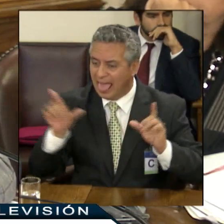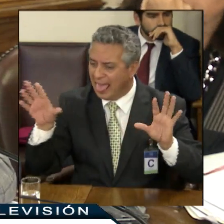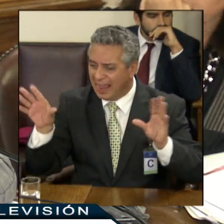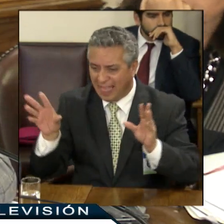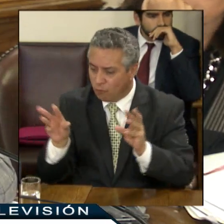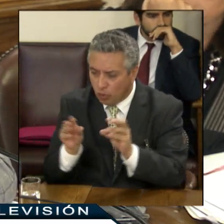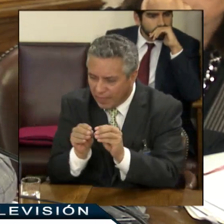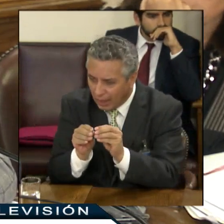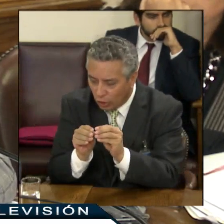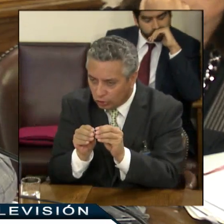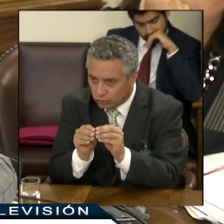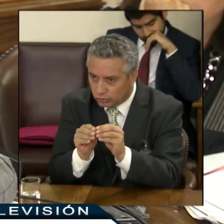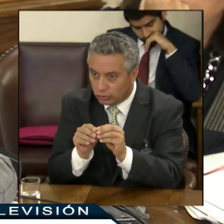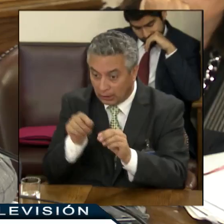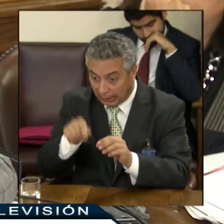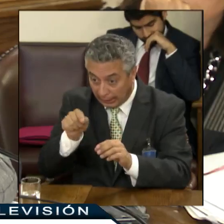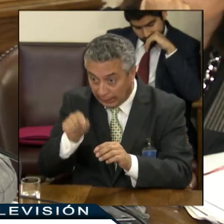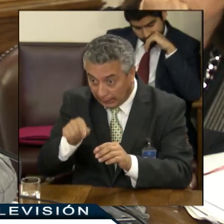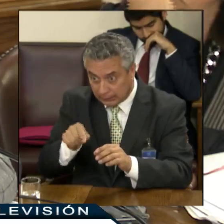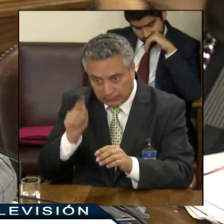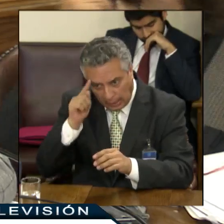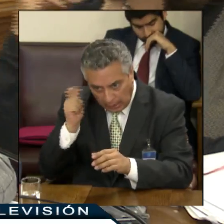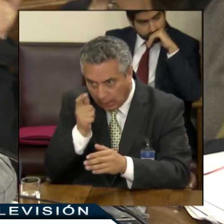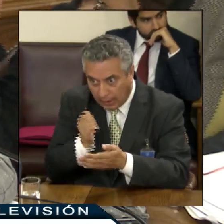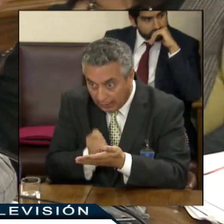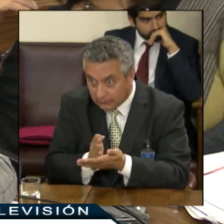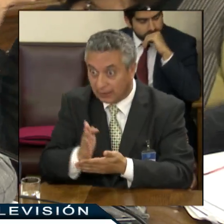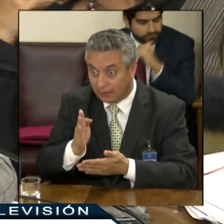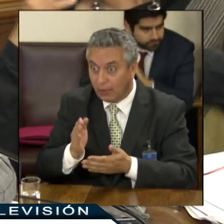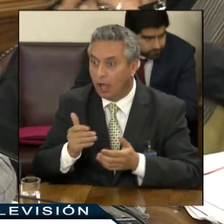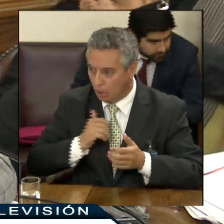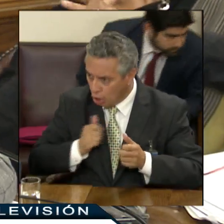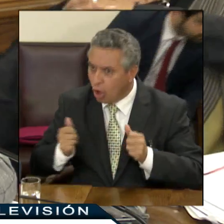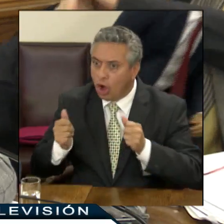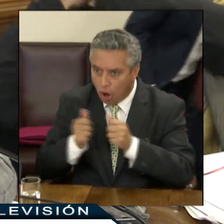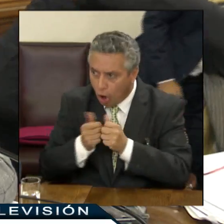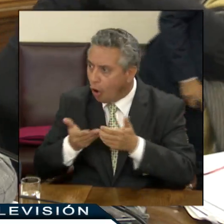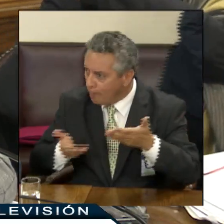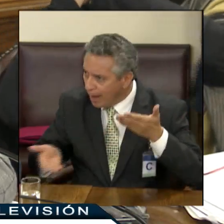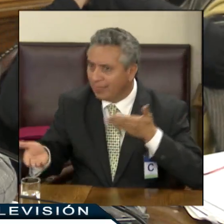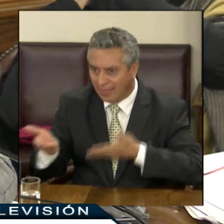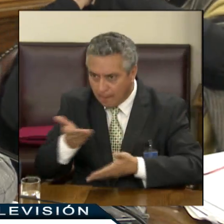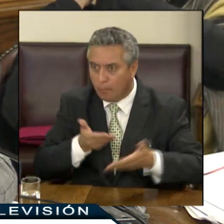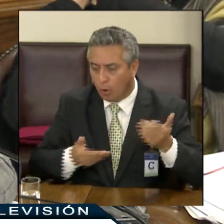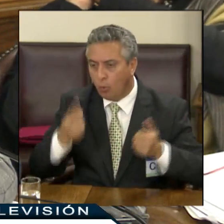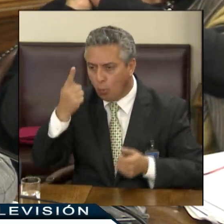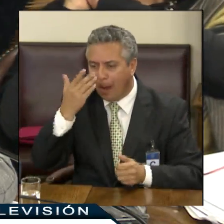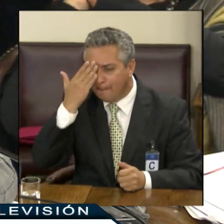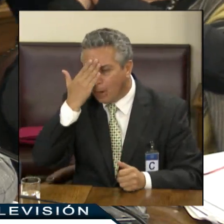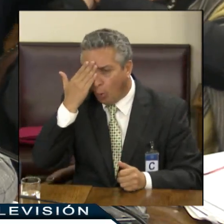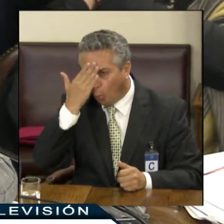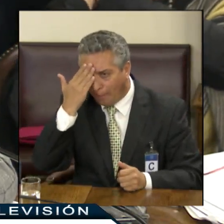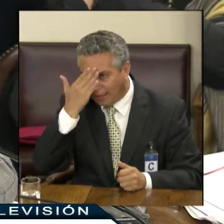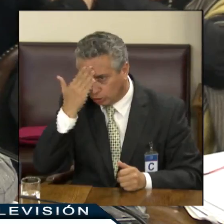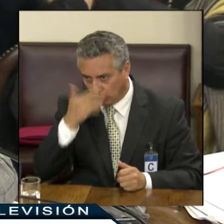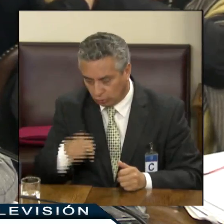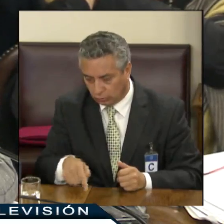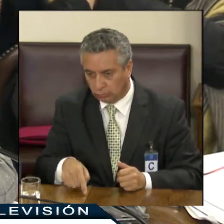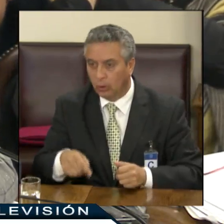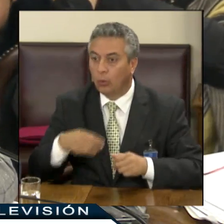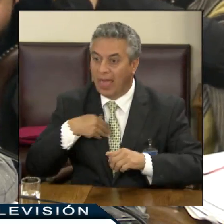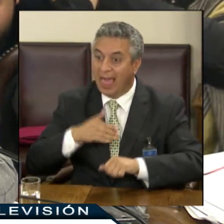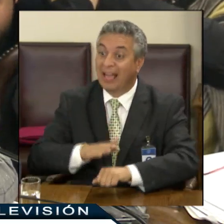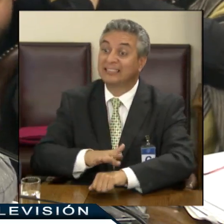refundidos en esta iniciativa compartimos una preocupación una